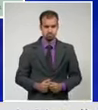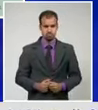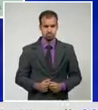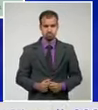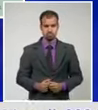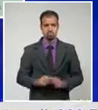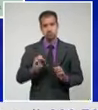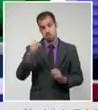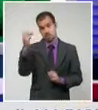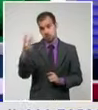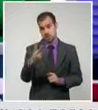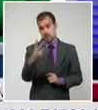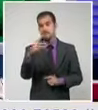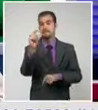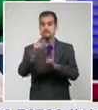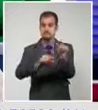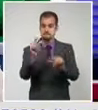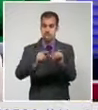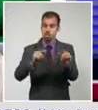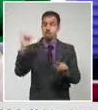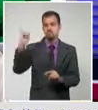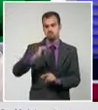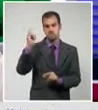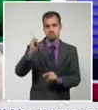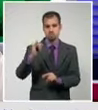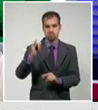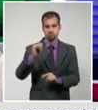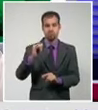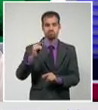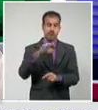casos importados del día de ayer.